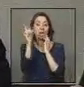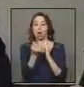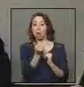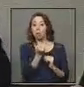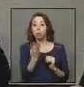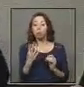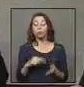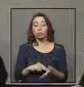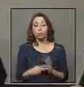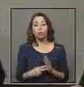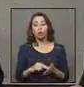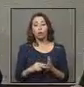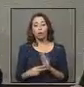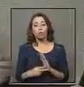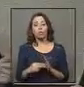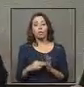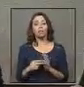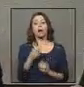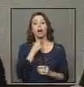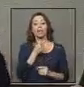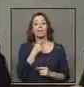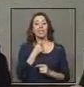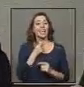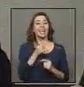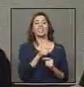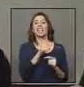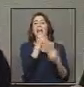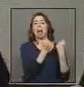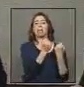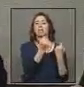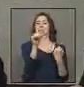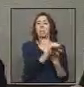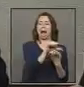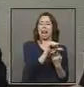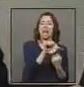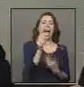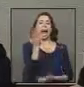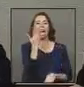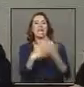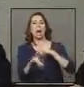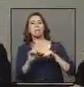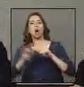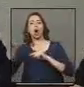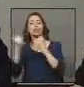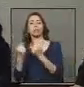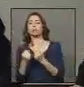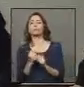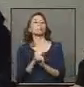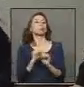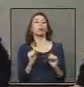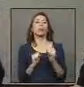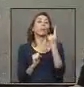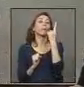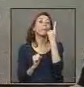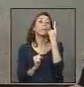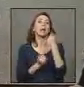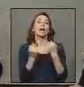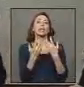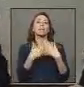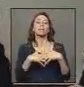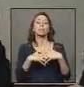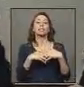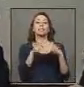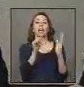innumerables problemáticas y con toda la intención de poder cambiarse se ven impedidos de hacerlo porque solamente una sola empresa tiene